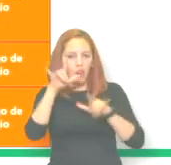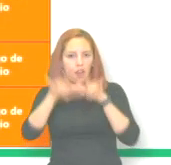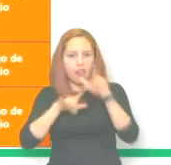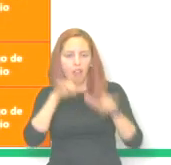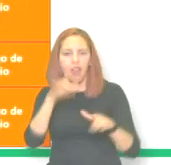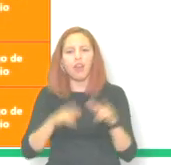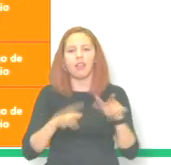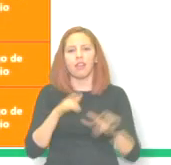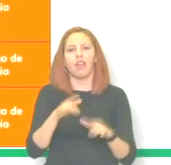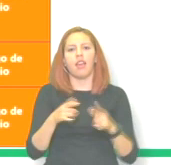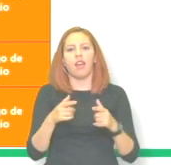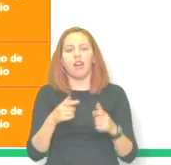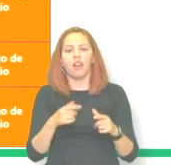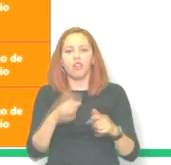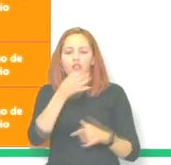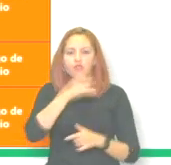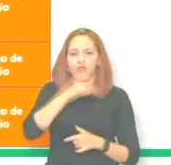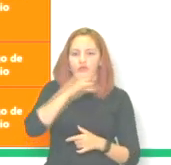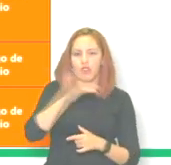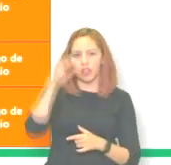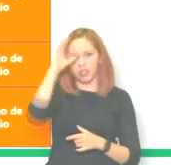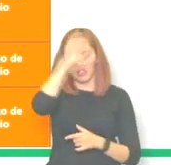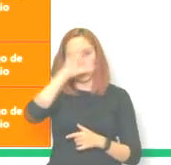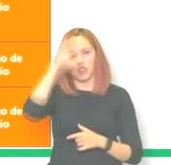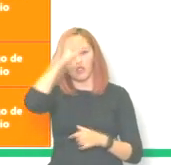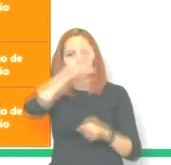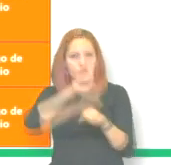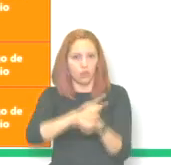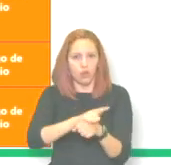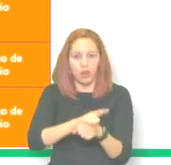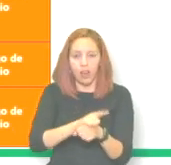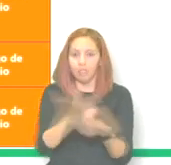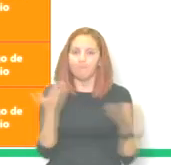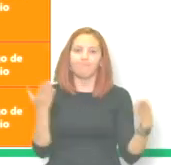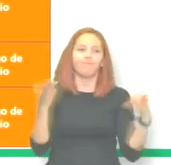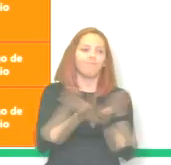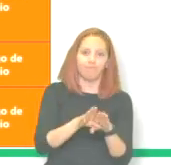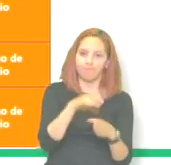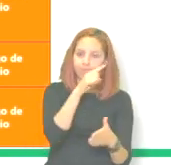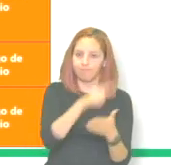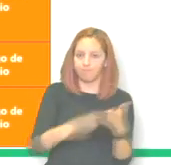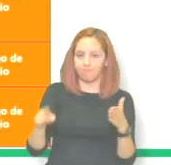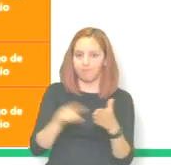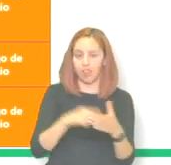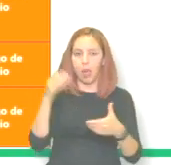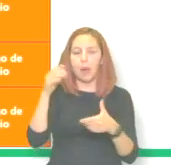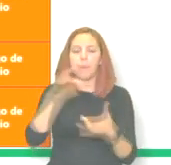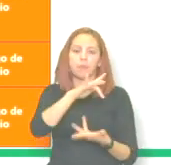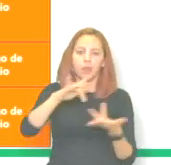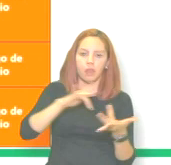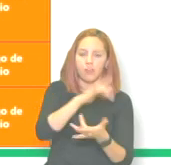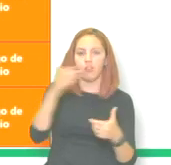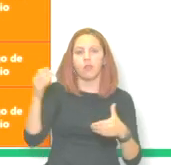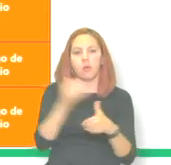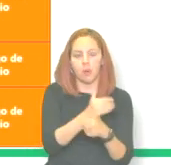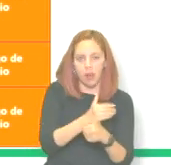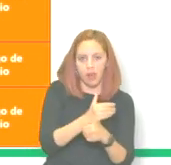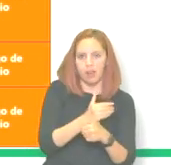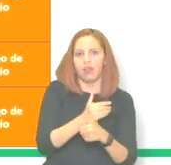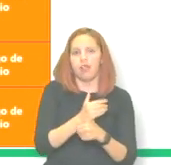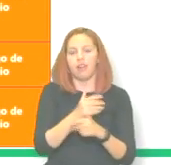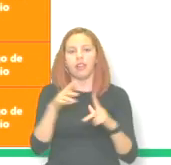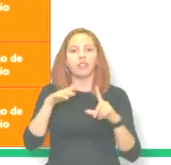o cualquier espectáculo en espacio cerrado está suspendido. Centros nocturnos, bares, casinos y